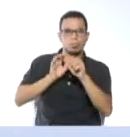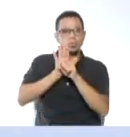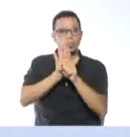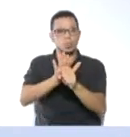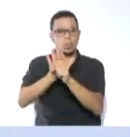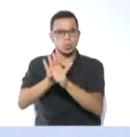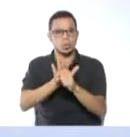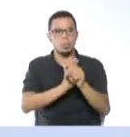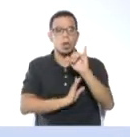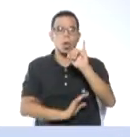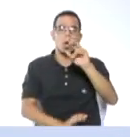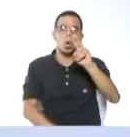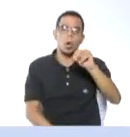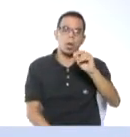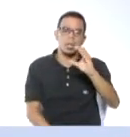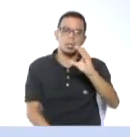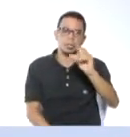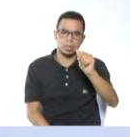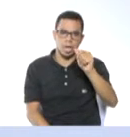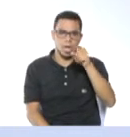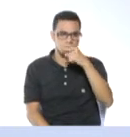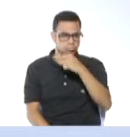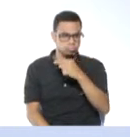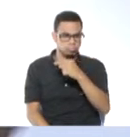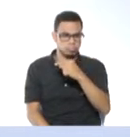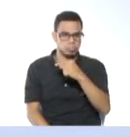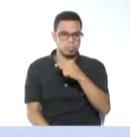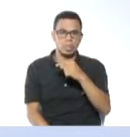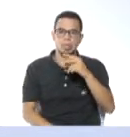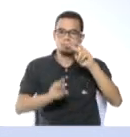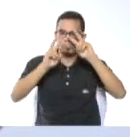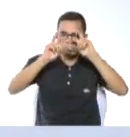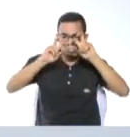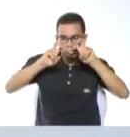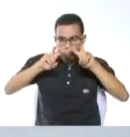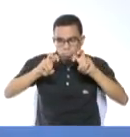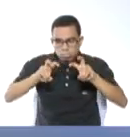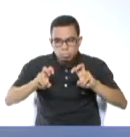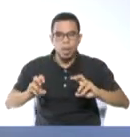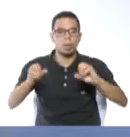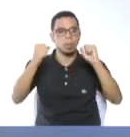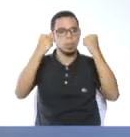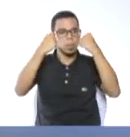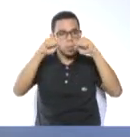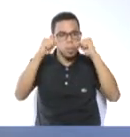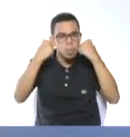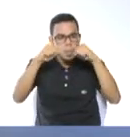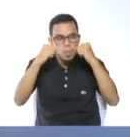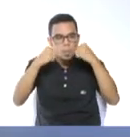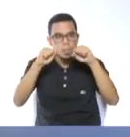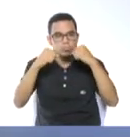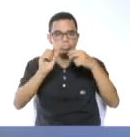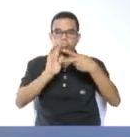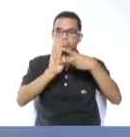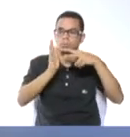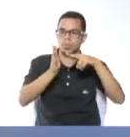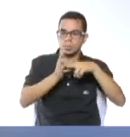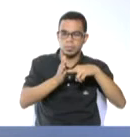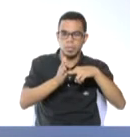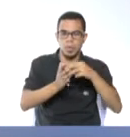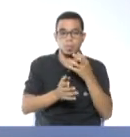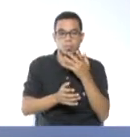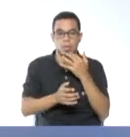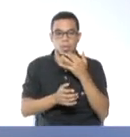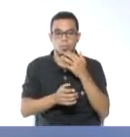inga que están bien fundamentados, investigados, practicados, pero aquí hay un sol, ¿verdad?